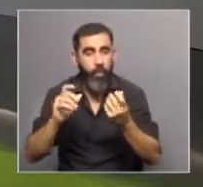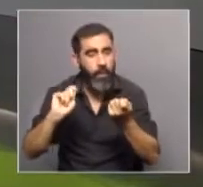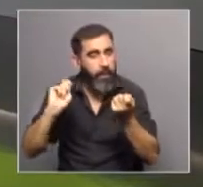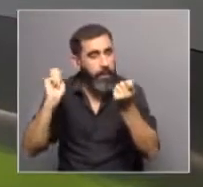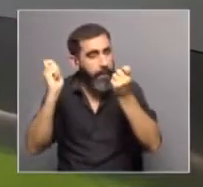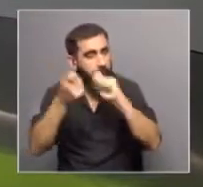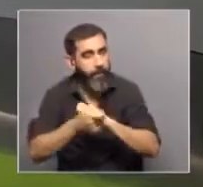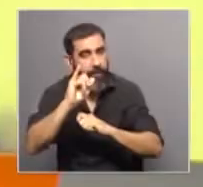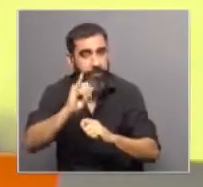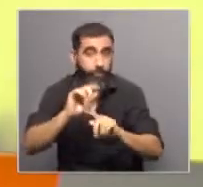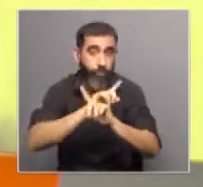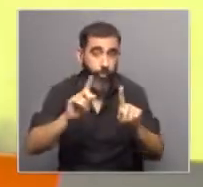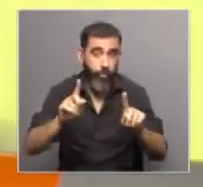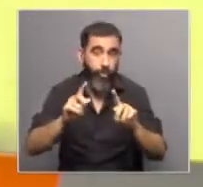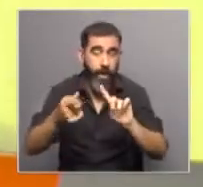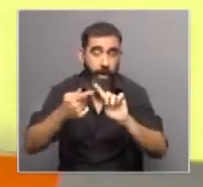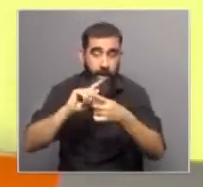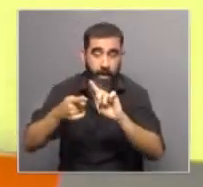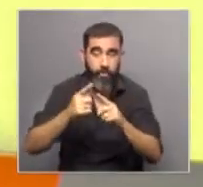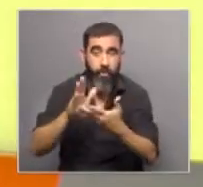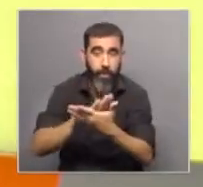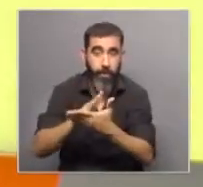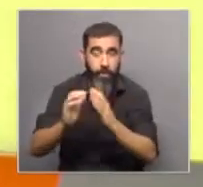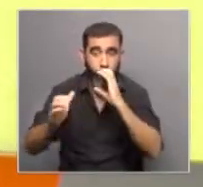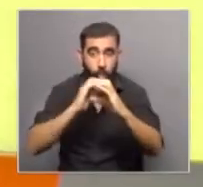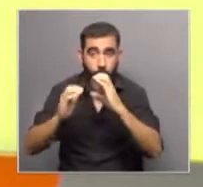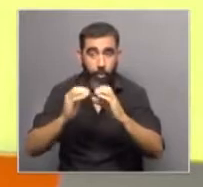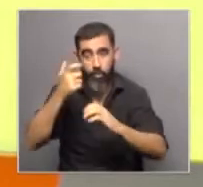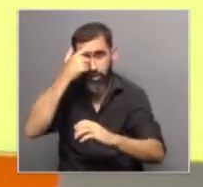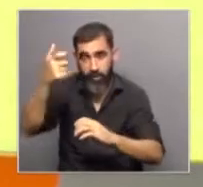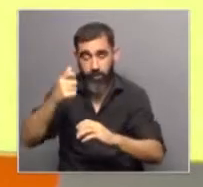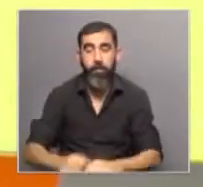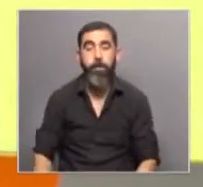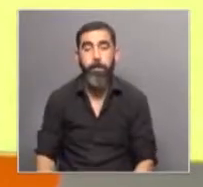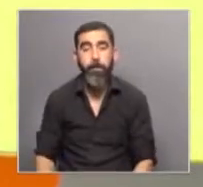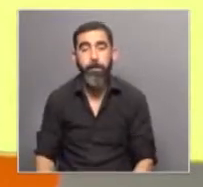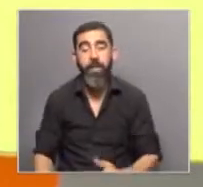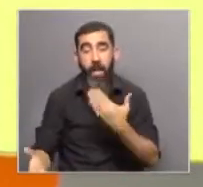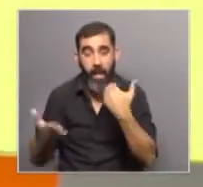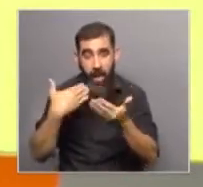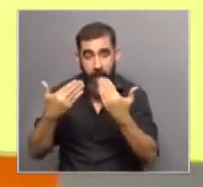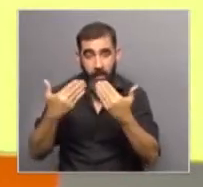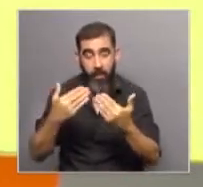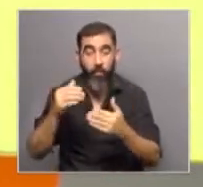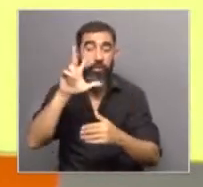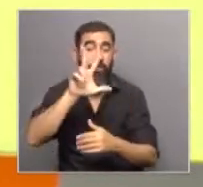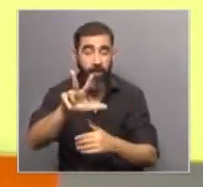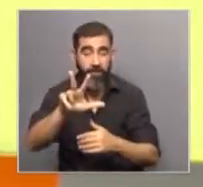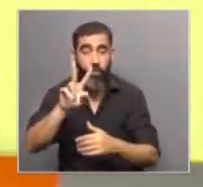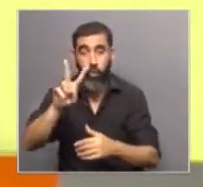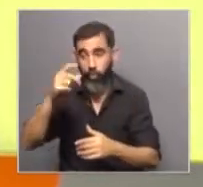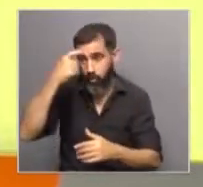cambió, si se cambió o no esta relación entre los medios y los científicos? Y bueno, hablamos con